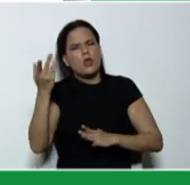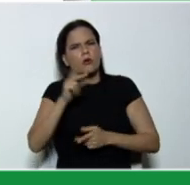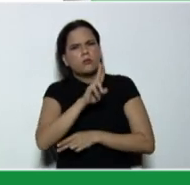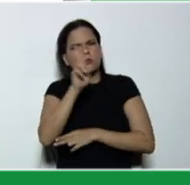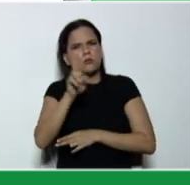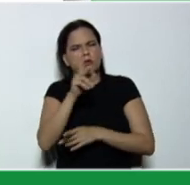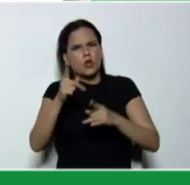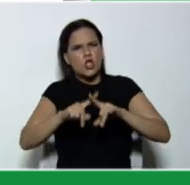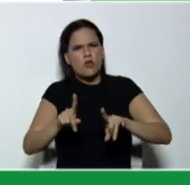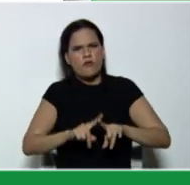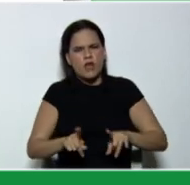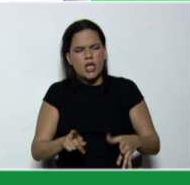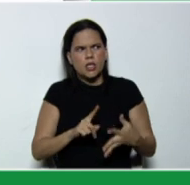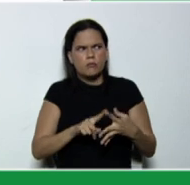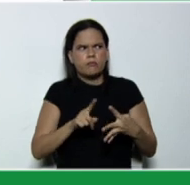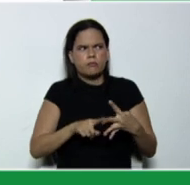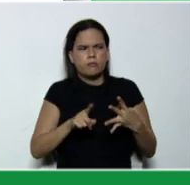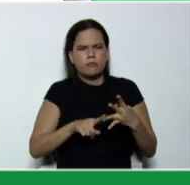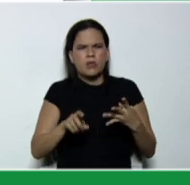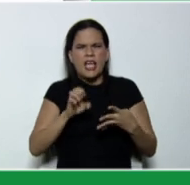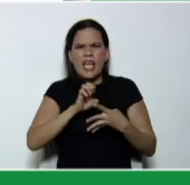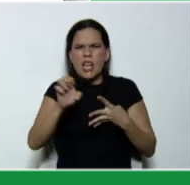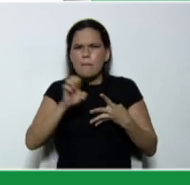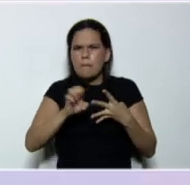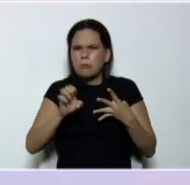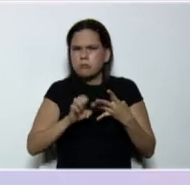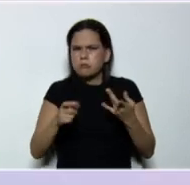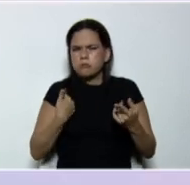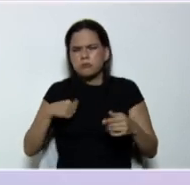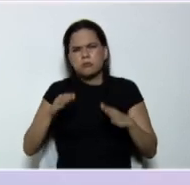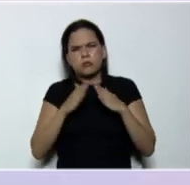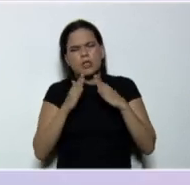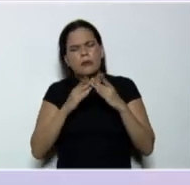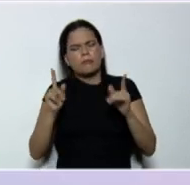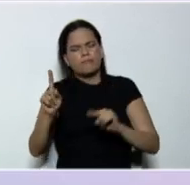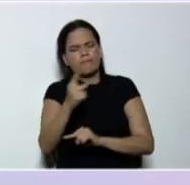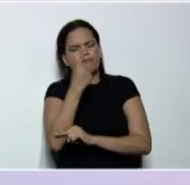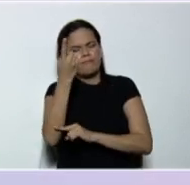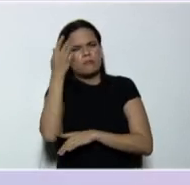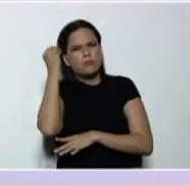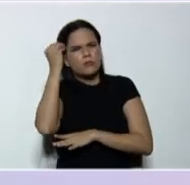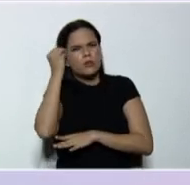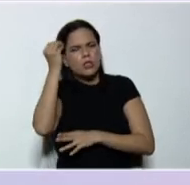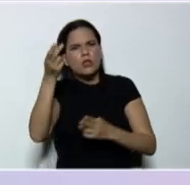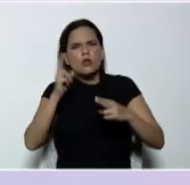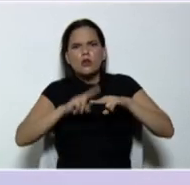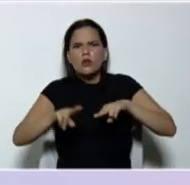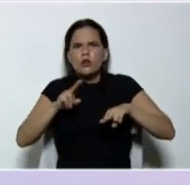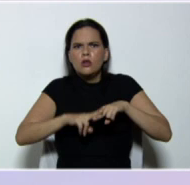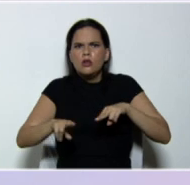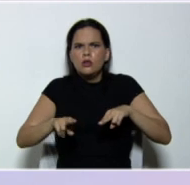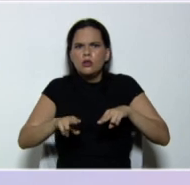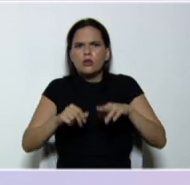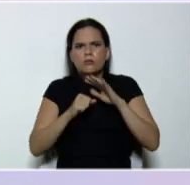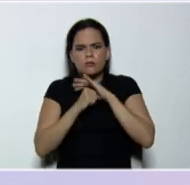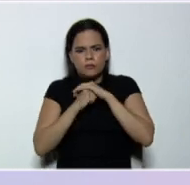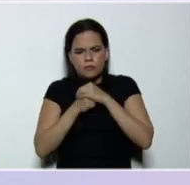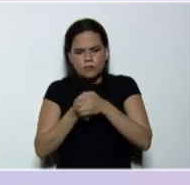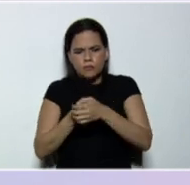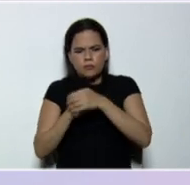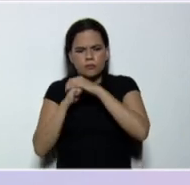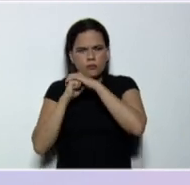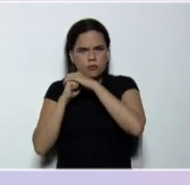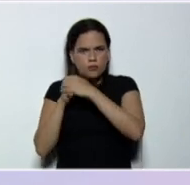diferentes tipos de materiales. Esto principalmente pensando en los niños con autismo, que